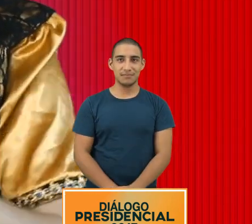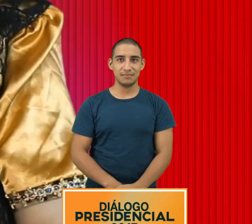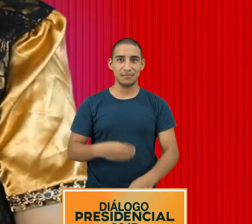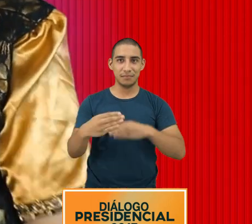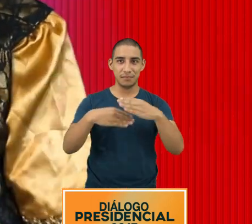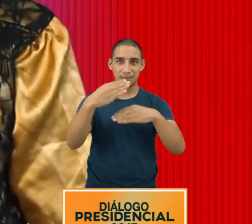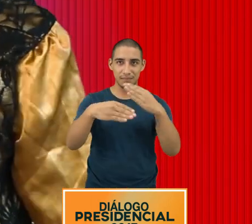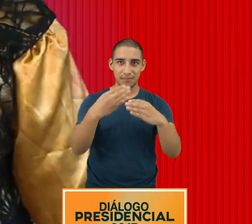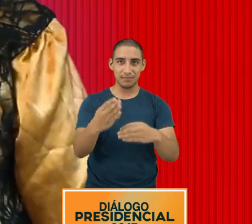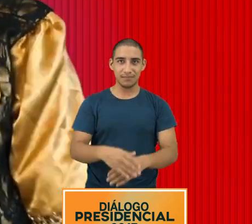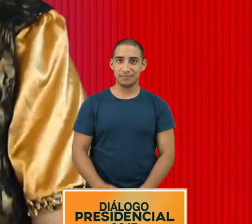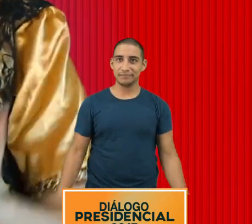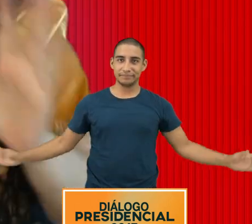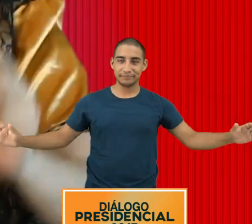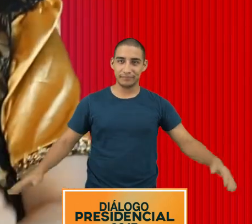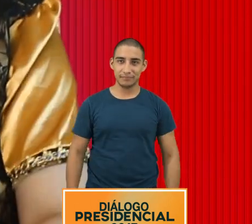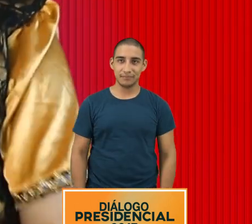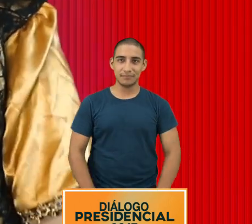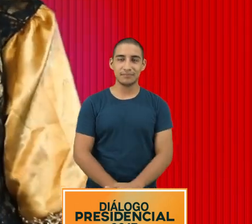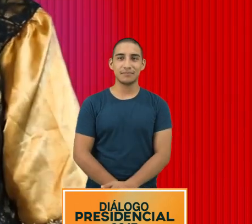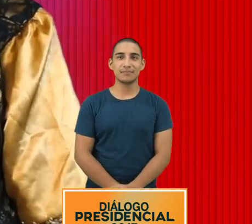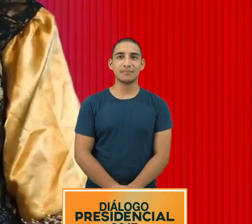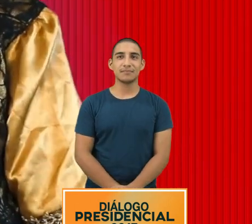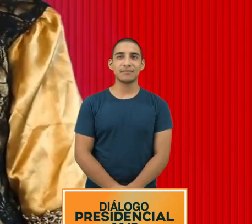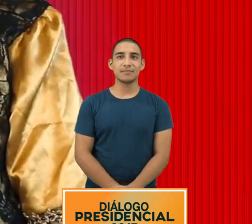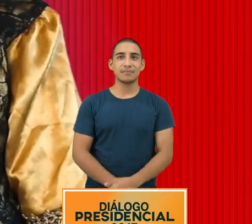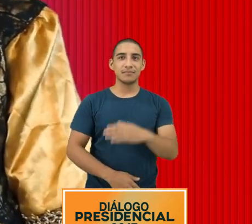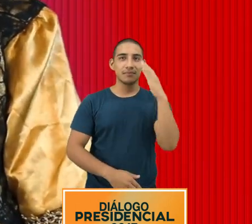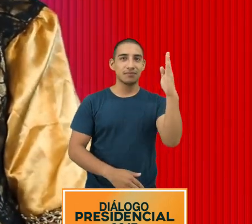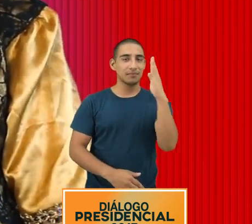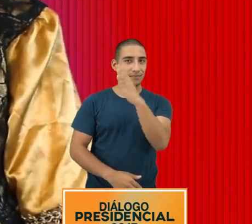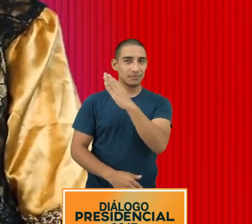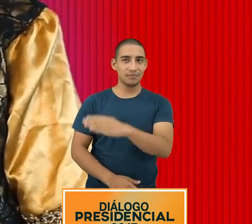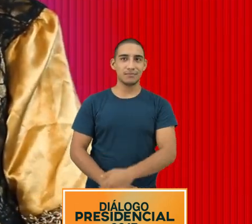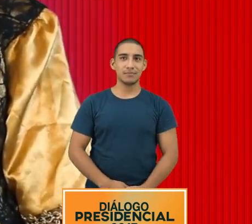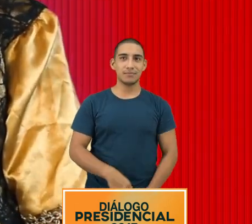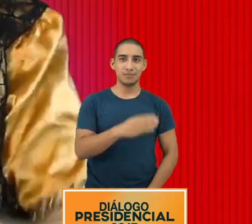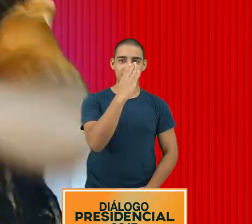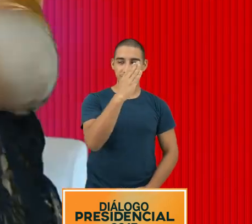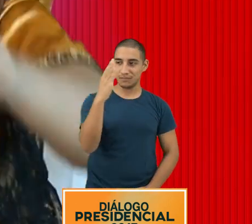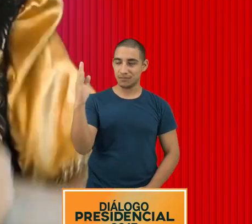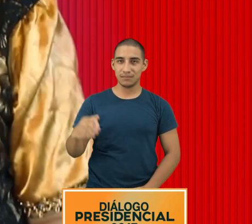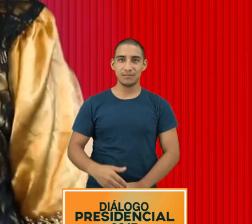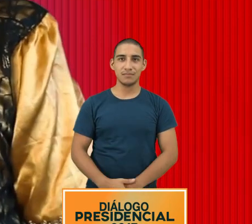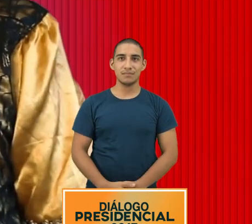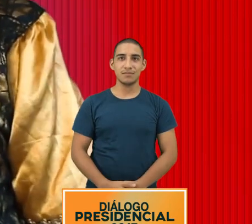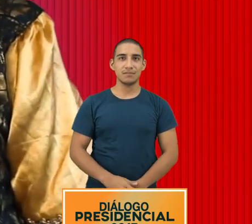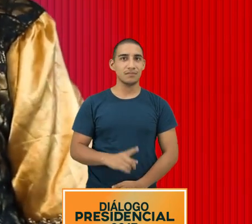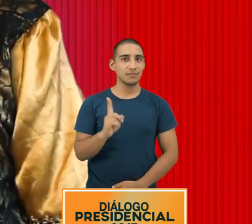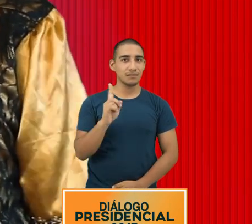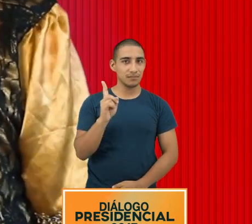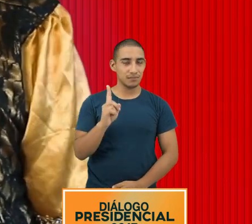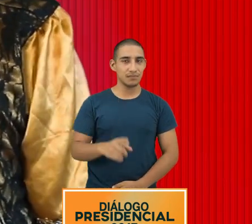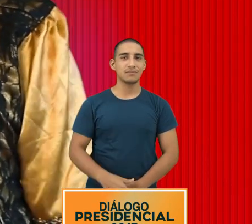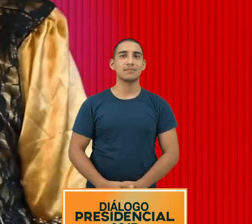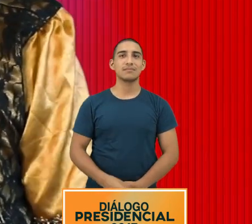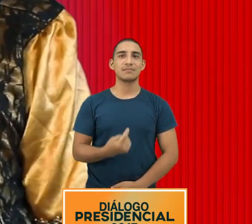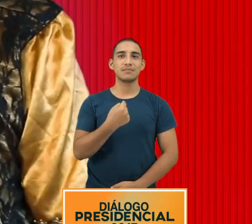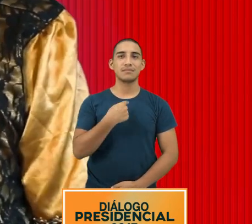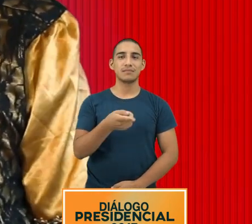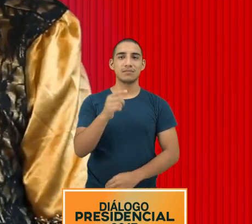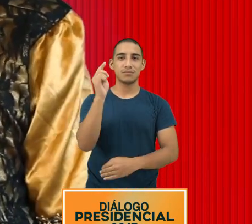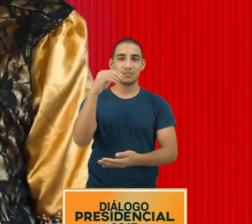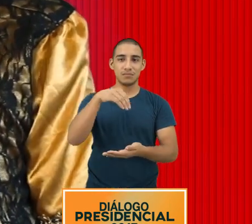más qué desgracia Ecuatorianos pueblo No se dejen engañar yo he